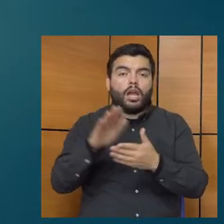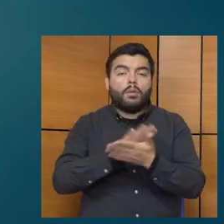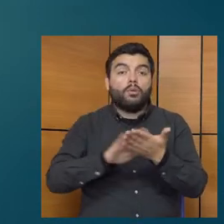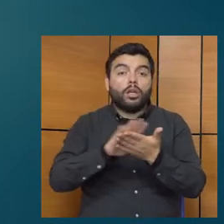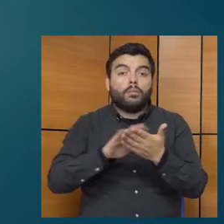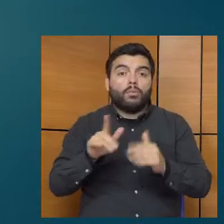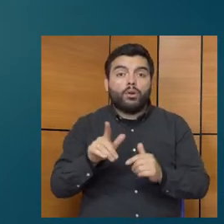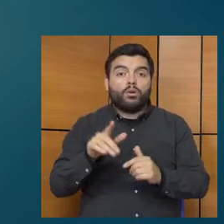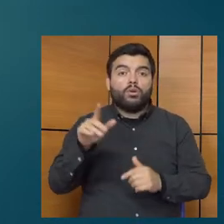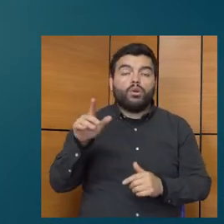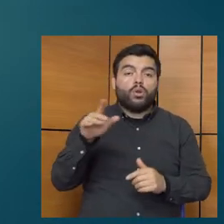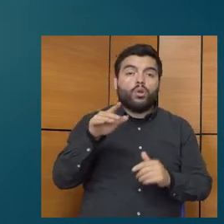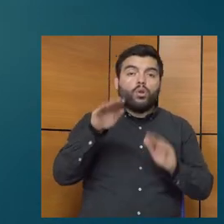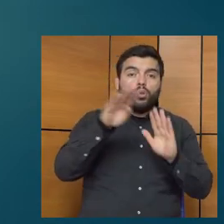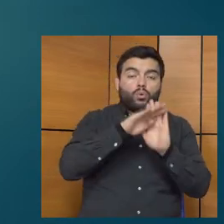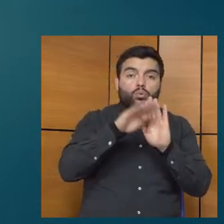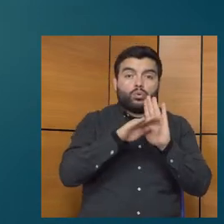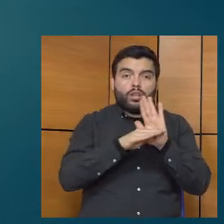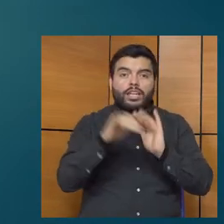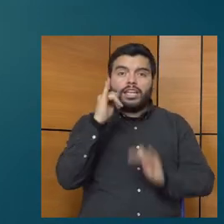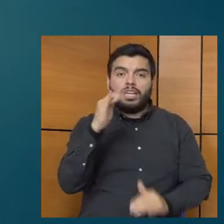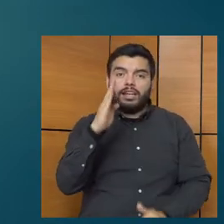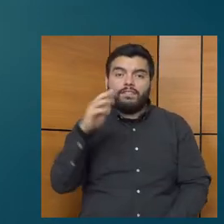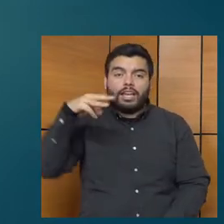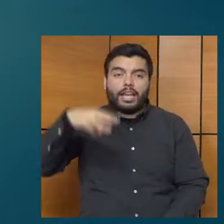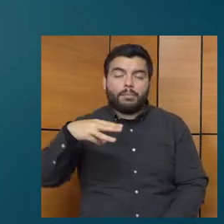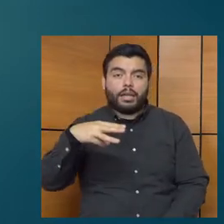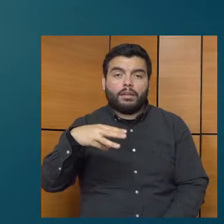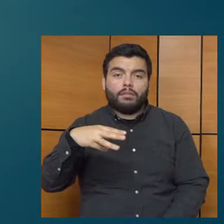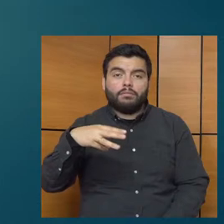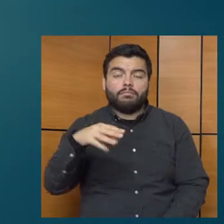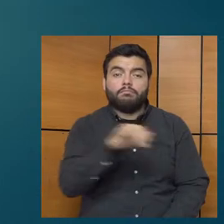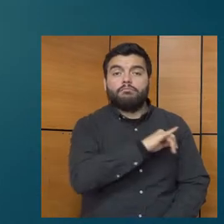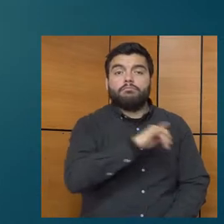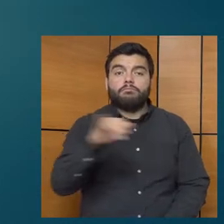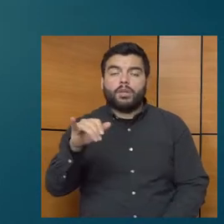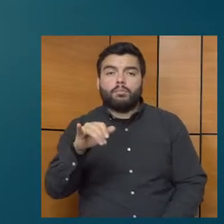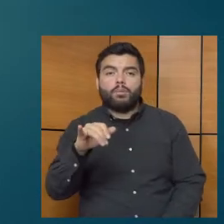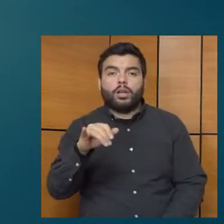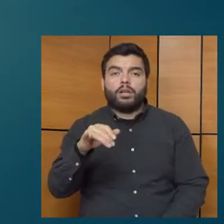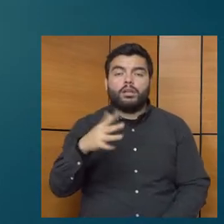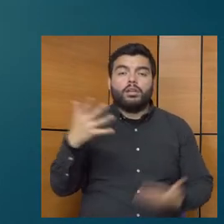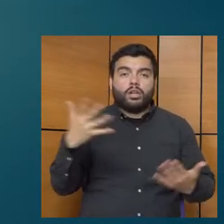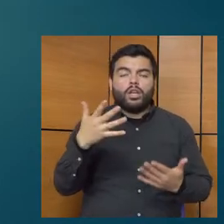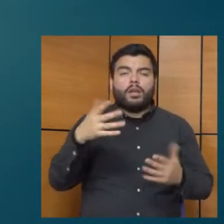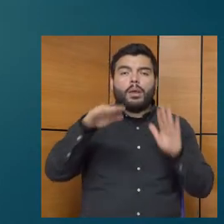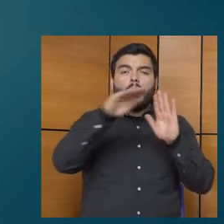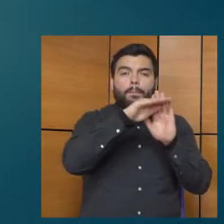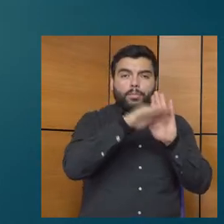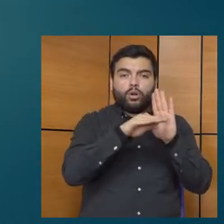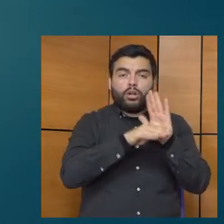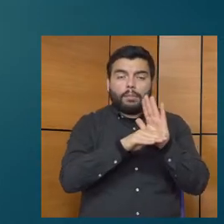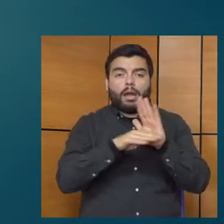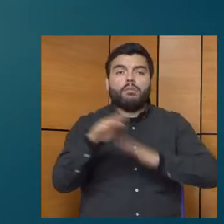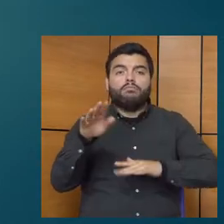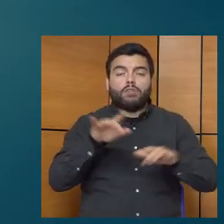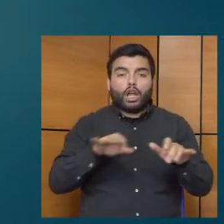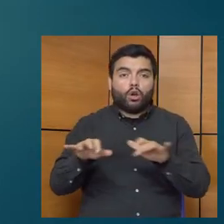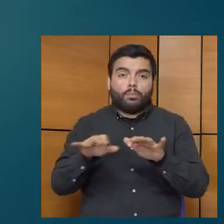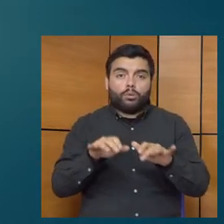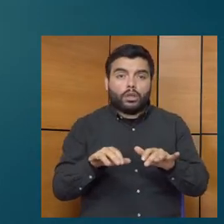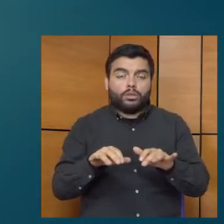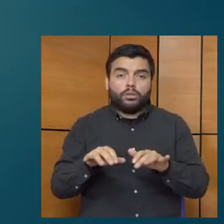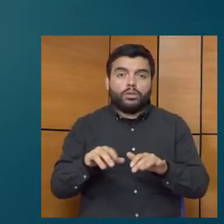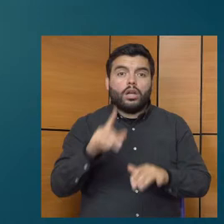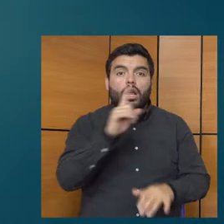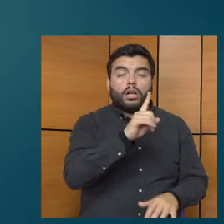usamos el software SPSS, IBM. Se creó un modelo de clasificación que se basa en árboles, se va haciendo una clasificación en forma de árbol. Cada